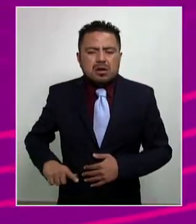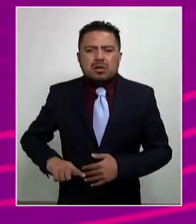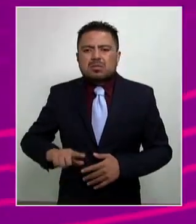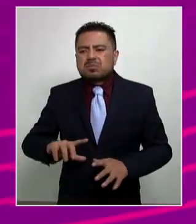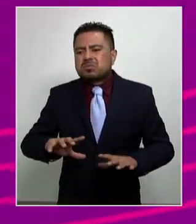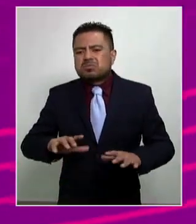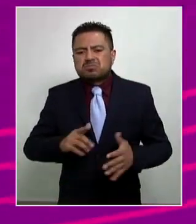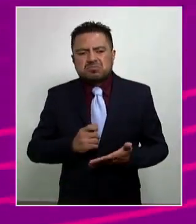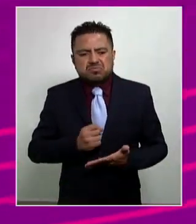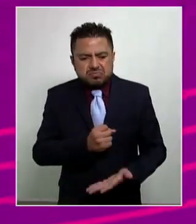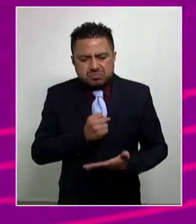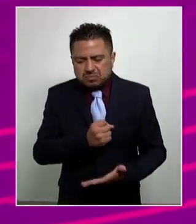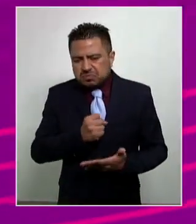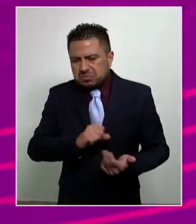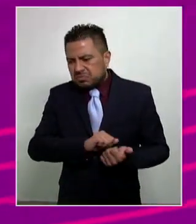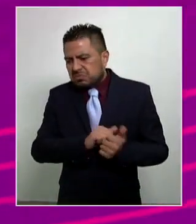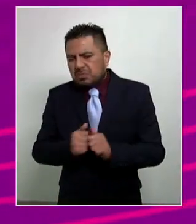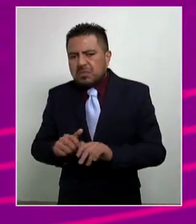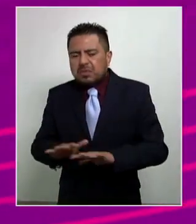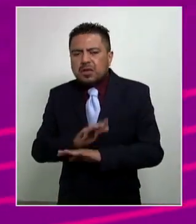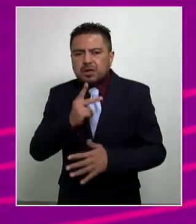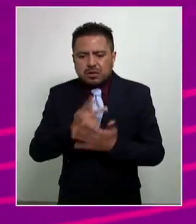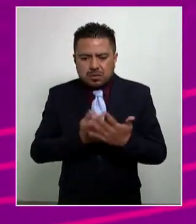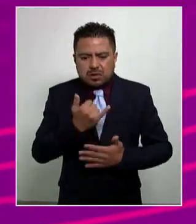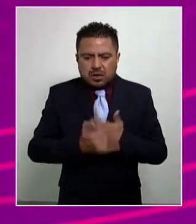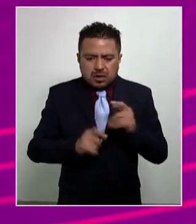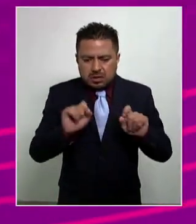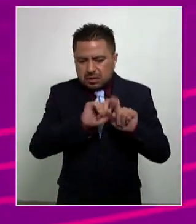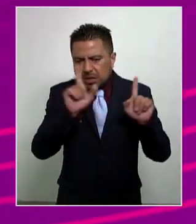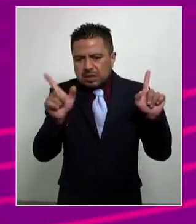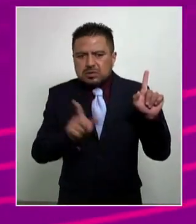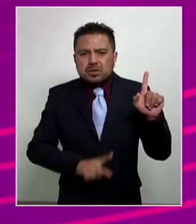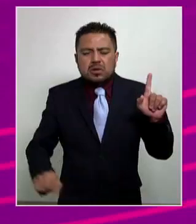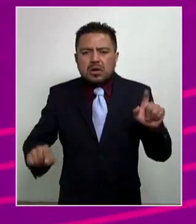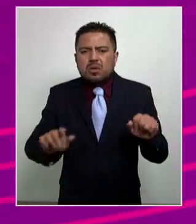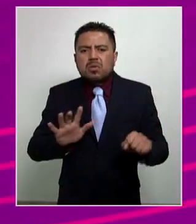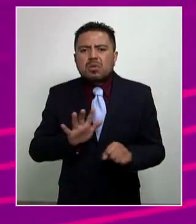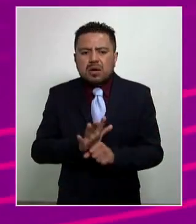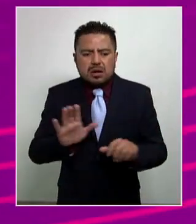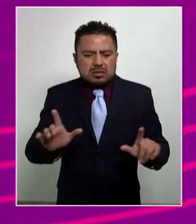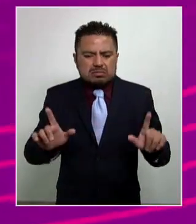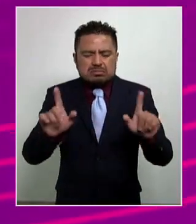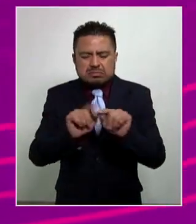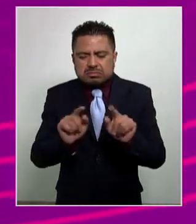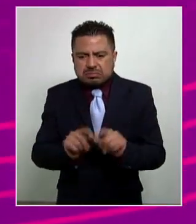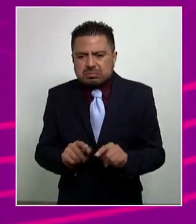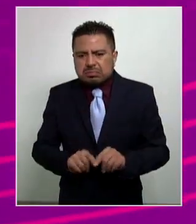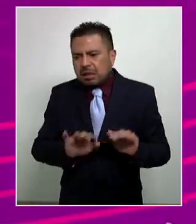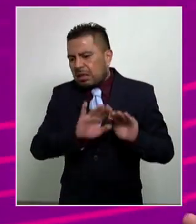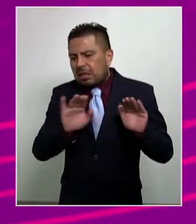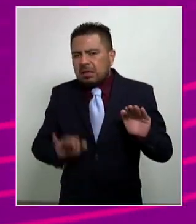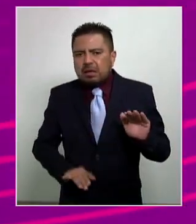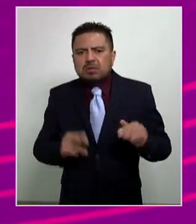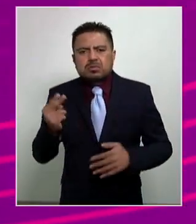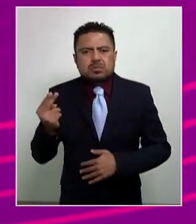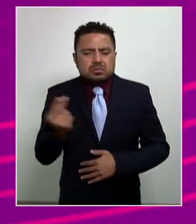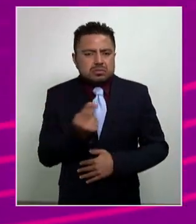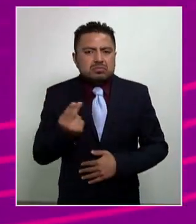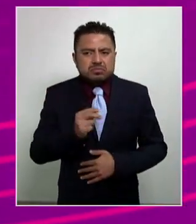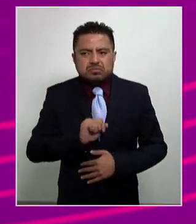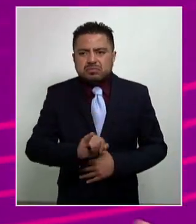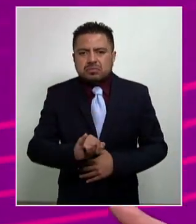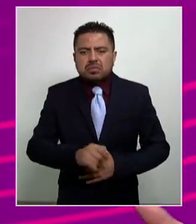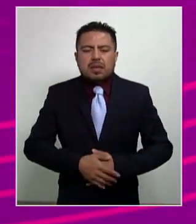digamos, que se convierta en un proyecto nacional de acortar brechas de desigualdad, que es muy urgente,